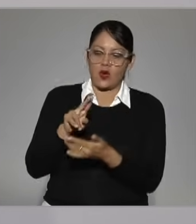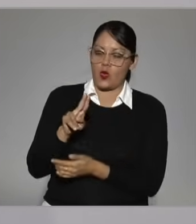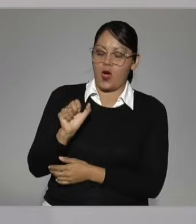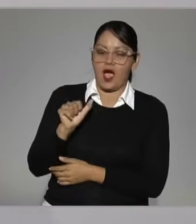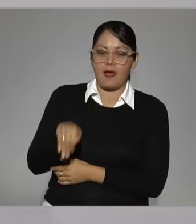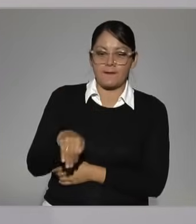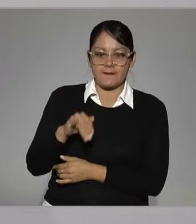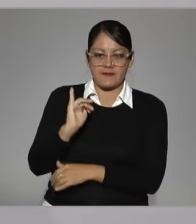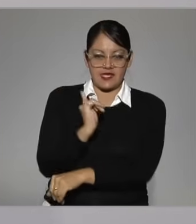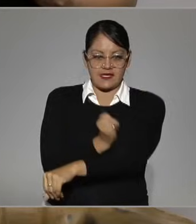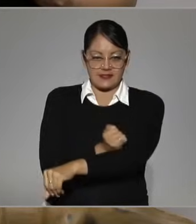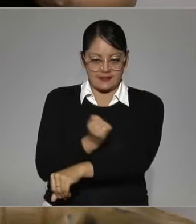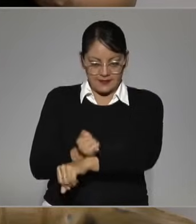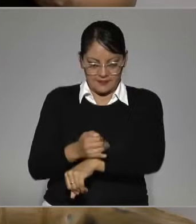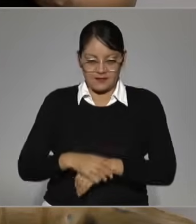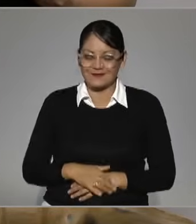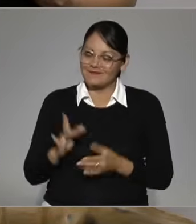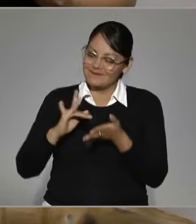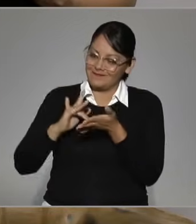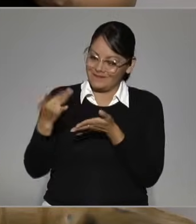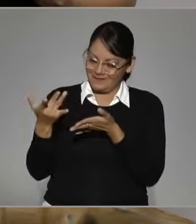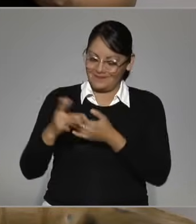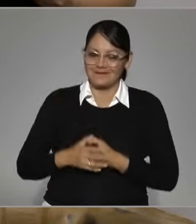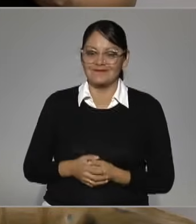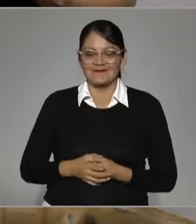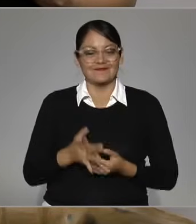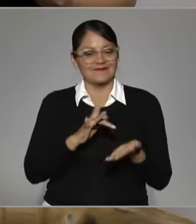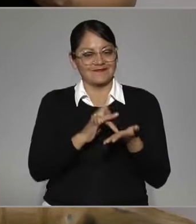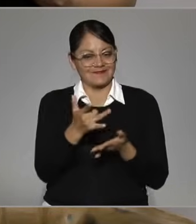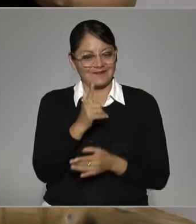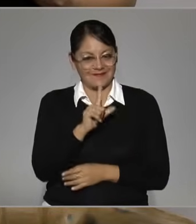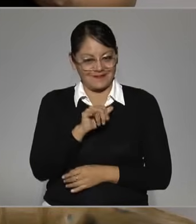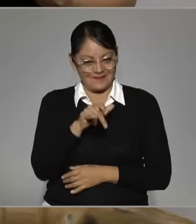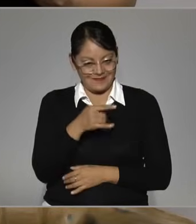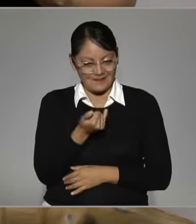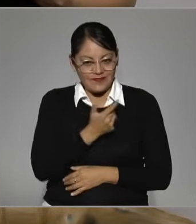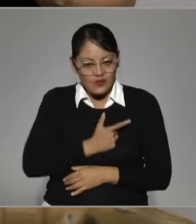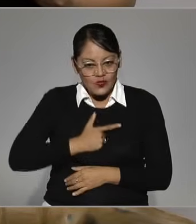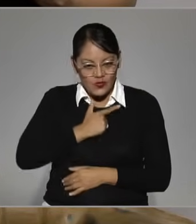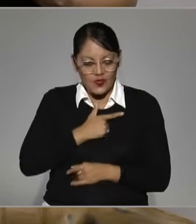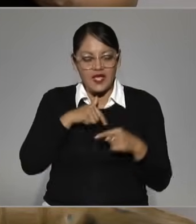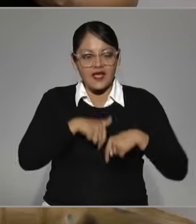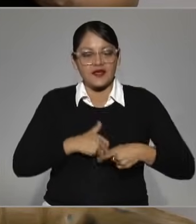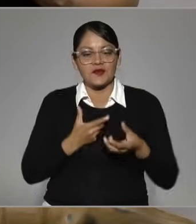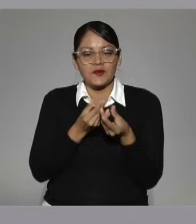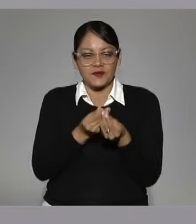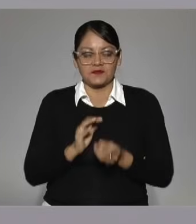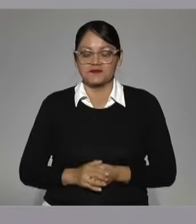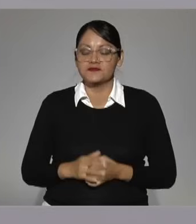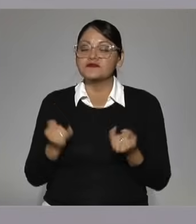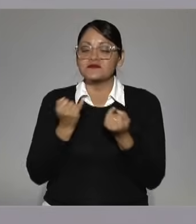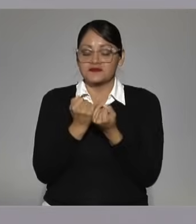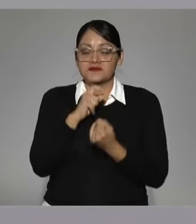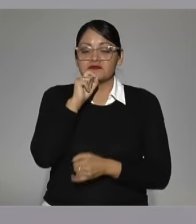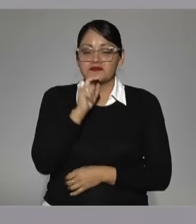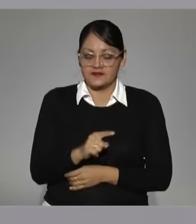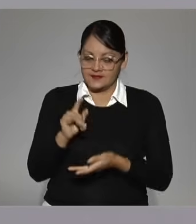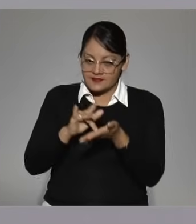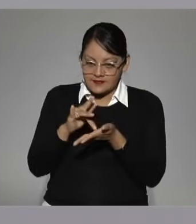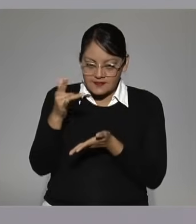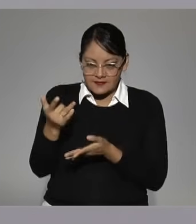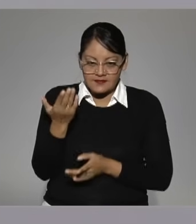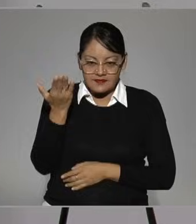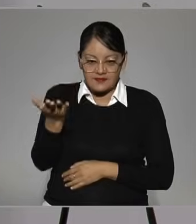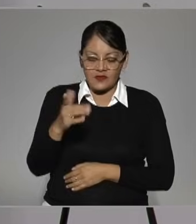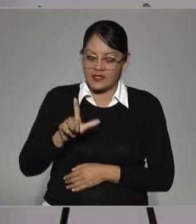Iztapalapa. Muchísimas gracias por estar aquí, José. Gracias, Leti. Un gusto estar aquí con su auditorio. Muchísimas gracias. También le agradezco